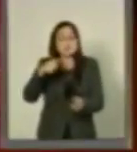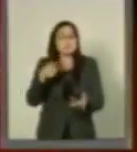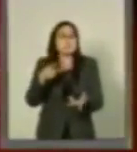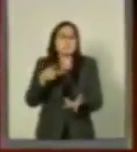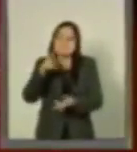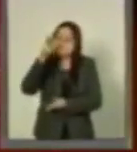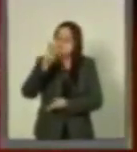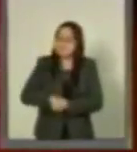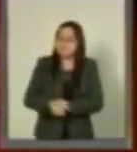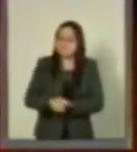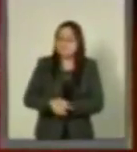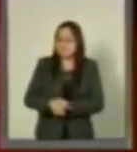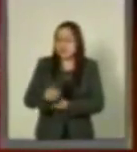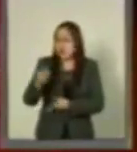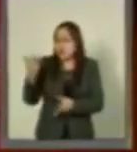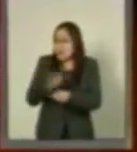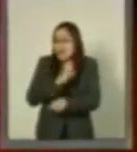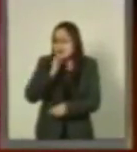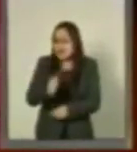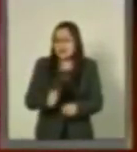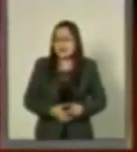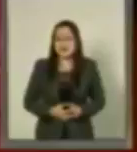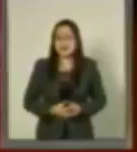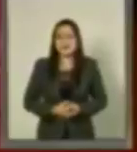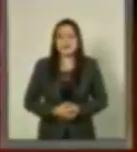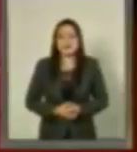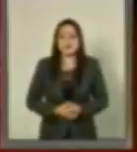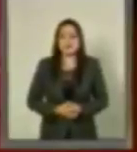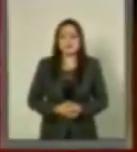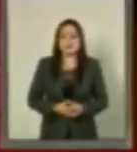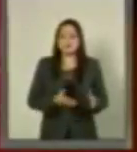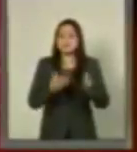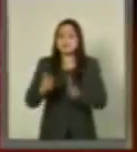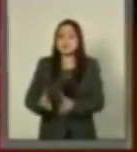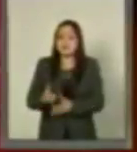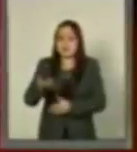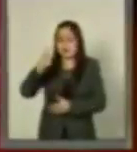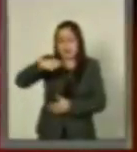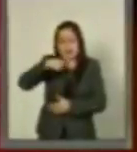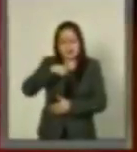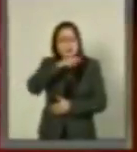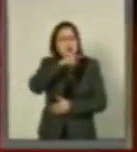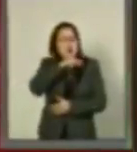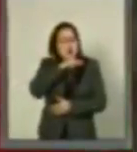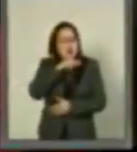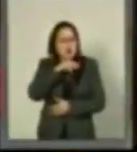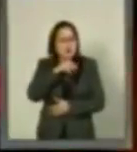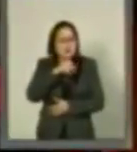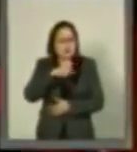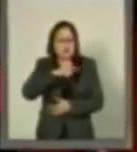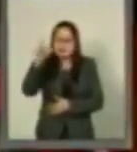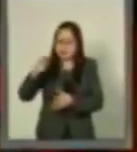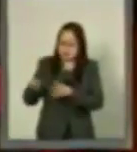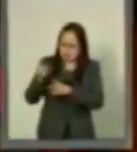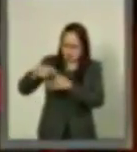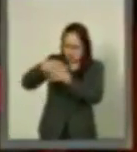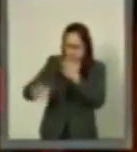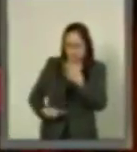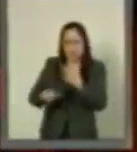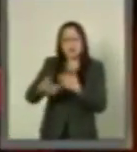la verdad es que no sucede. Otra cosa que me preocupa, y esas son preguntas que le voy a hacer,